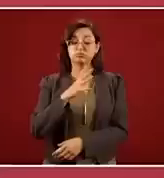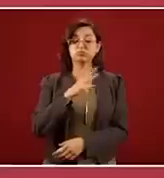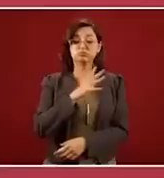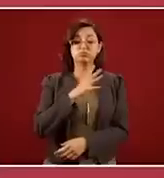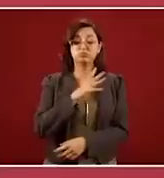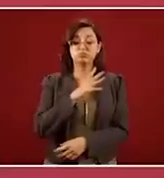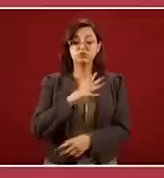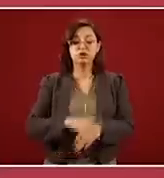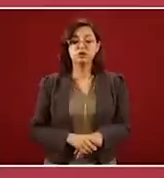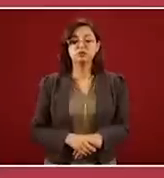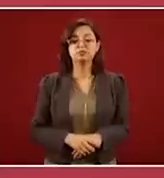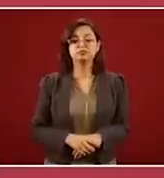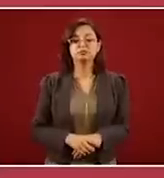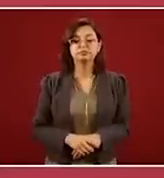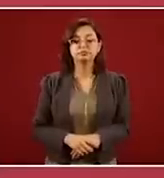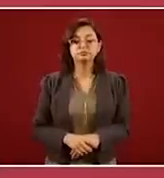Porque no queremos